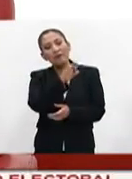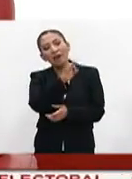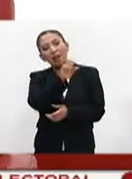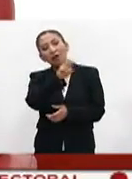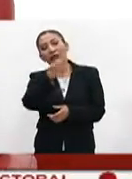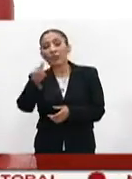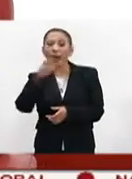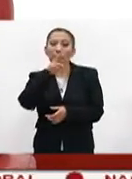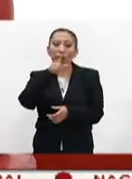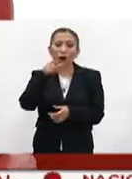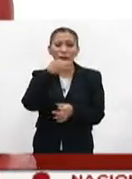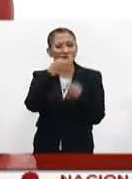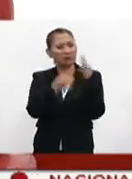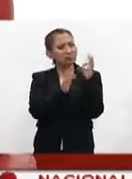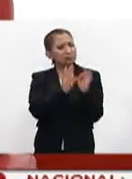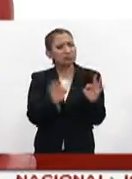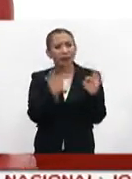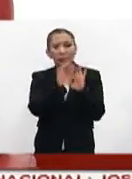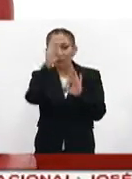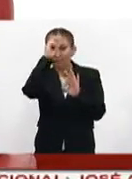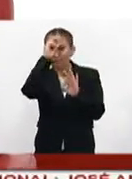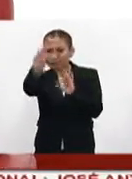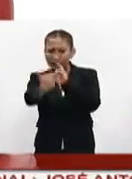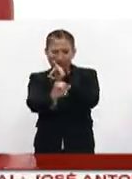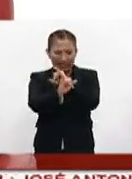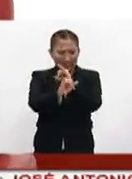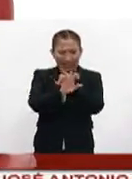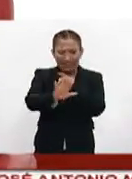noticias muy impresionantes acerca de la inteligencia